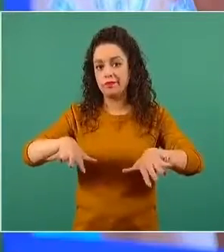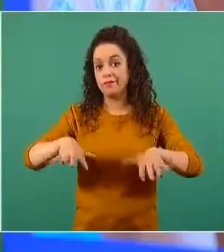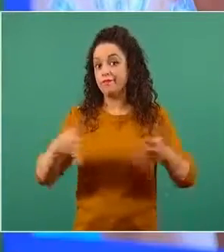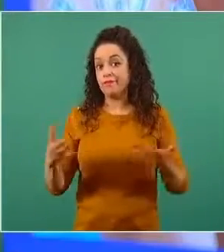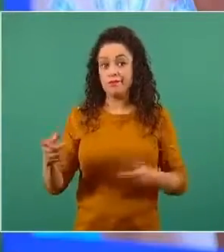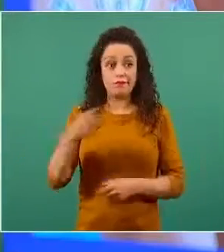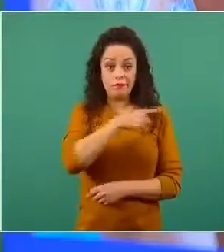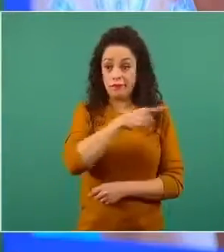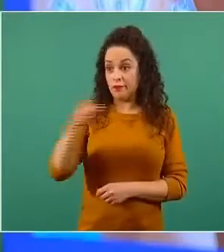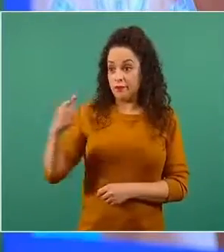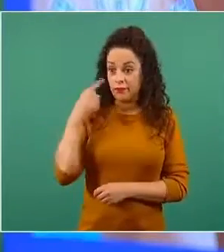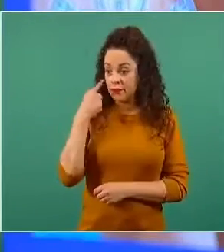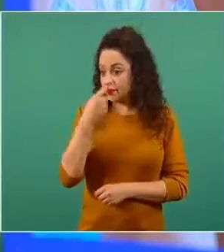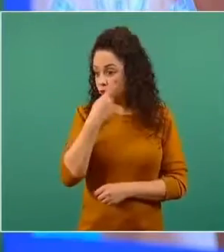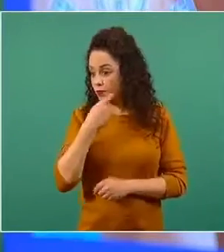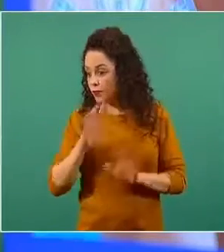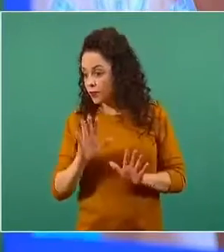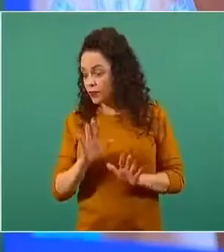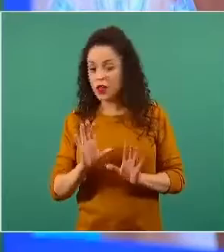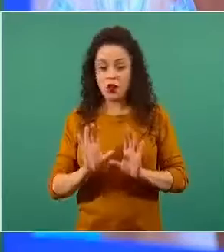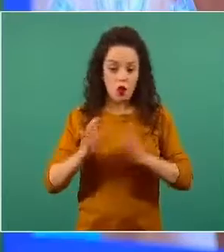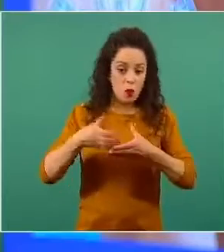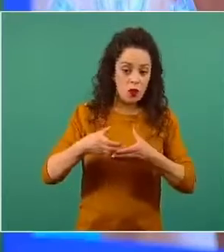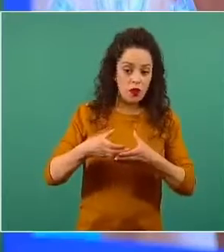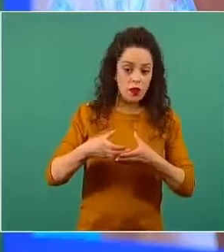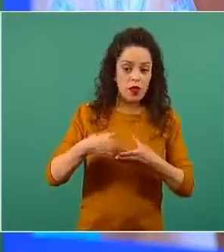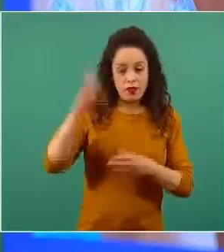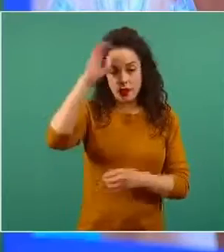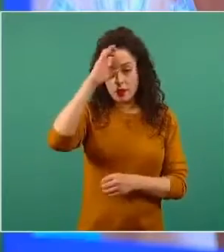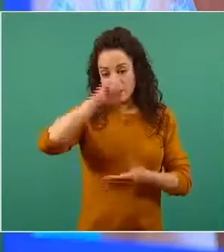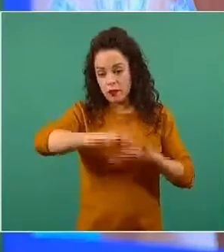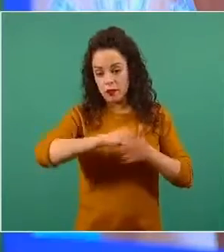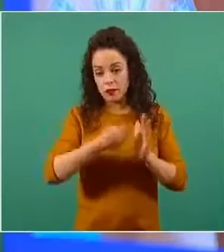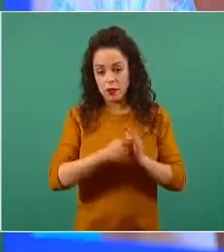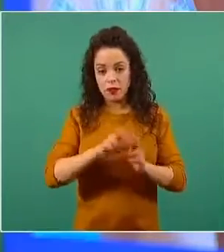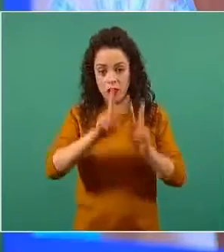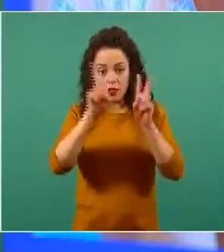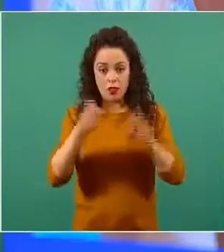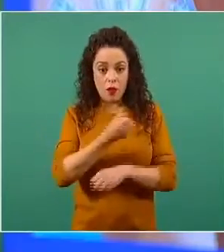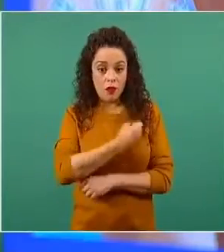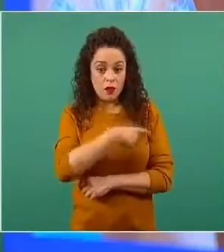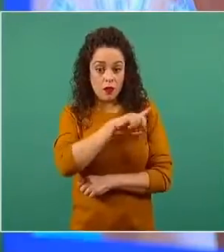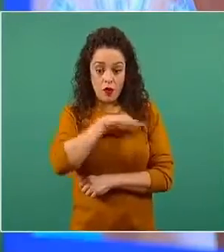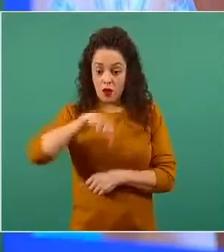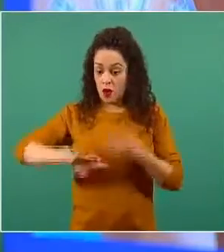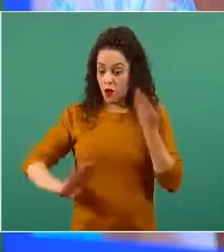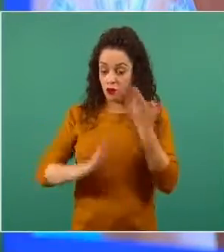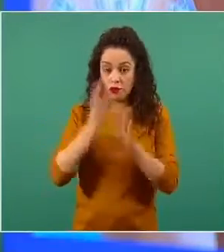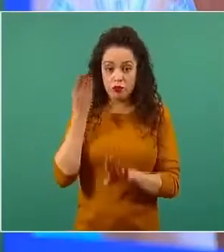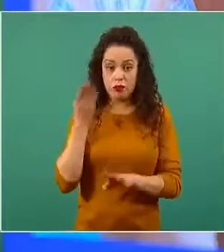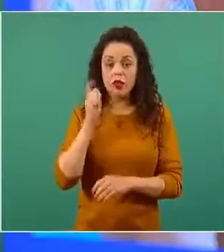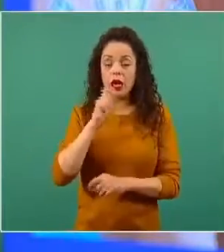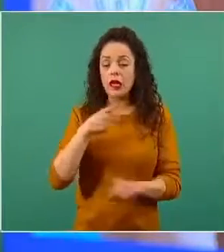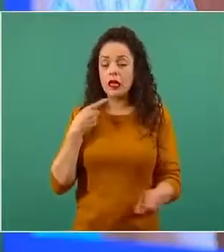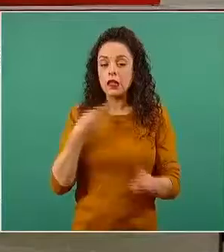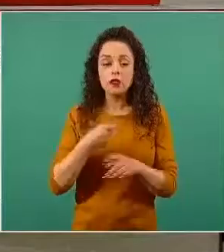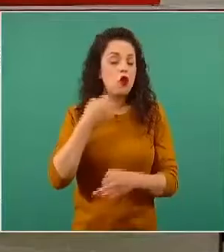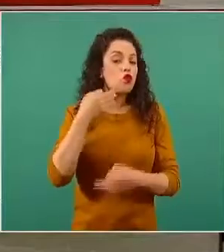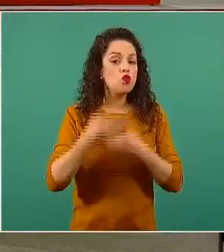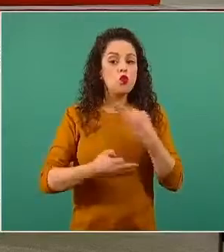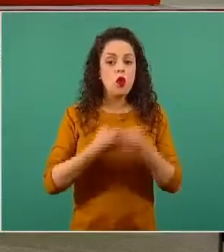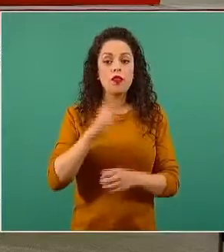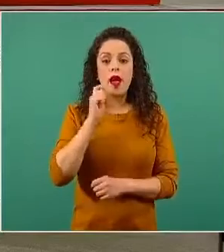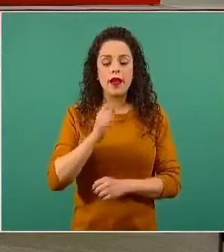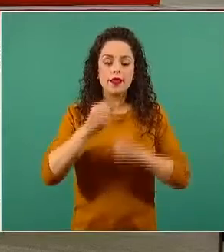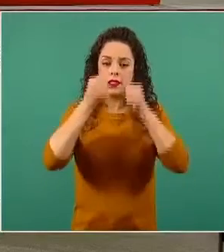general en la comunidad científica y técnica de la salud del mundo es que se trata, todas ellas, de